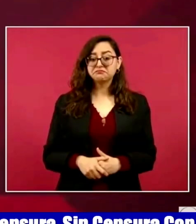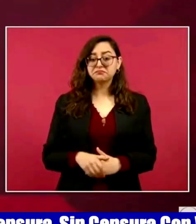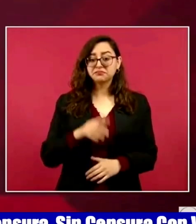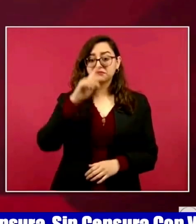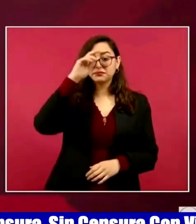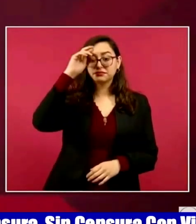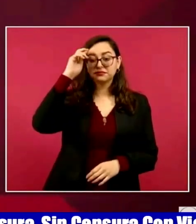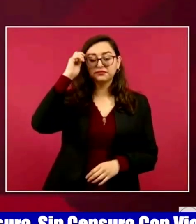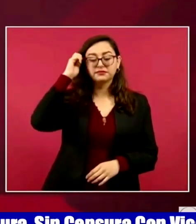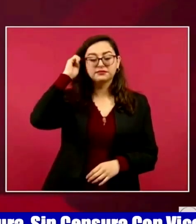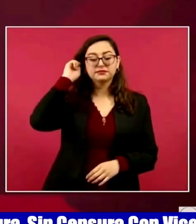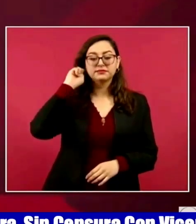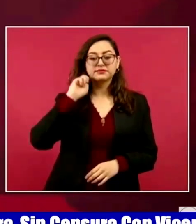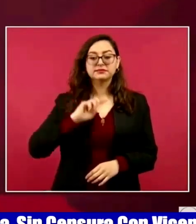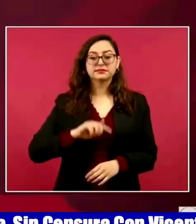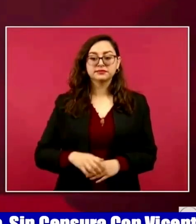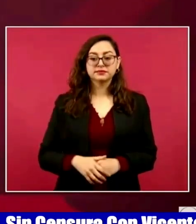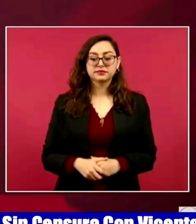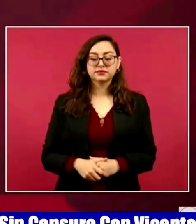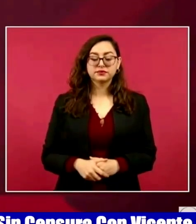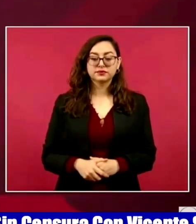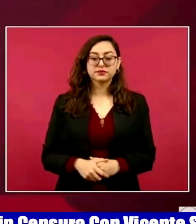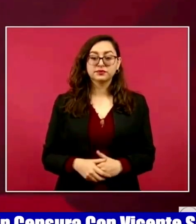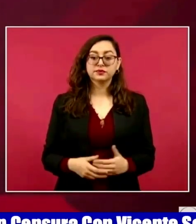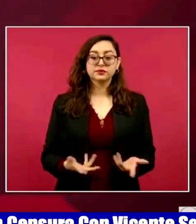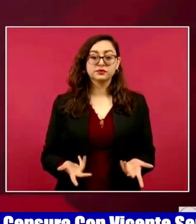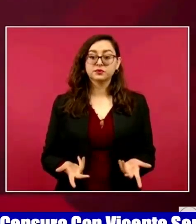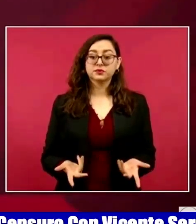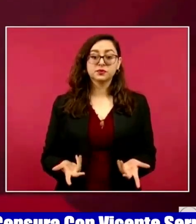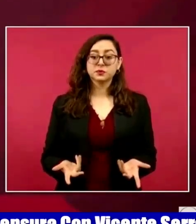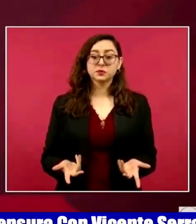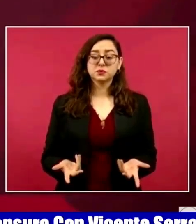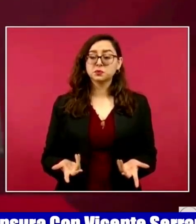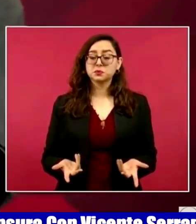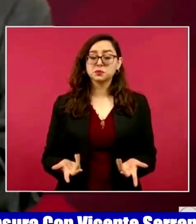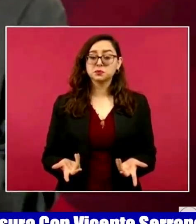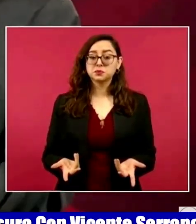que el Poder Judicial es como el